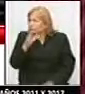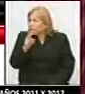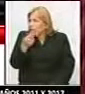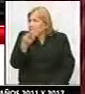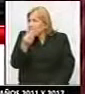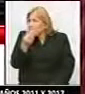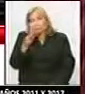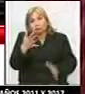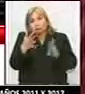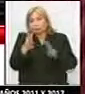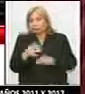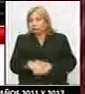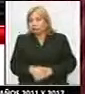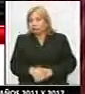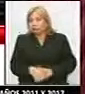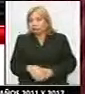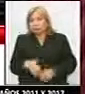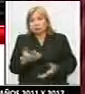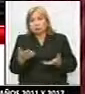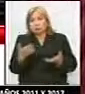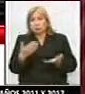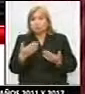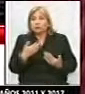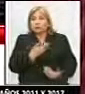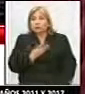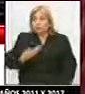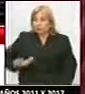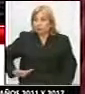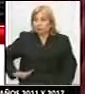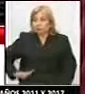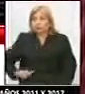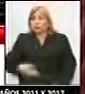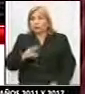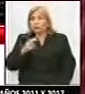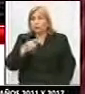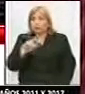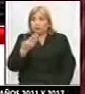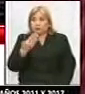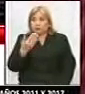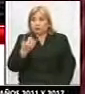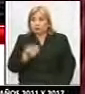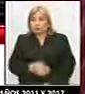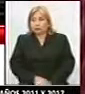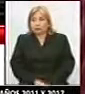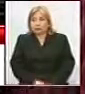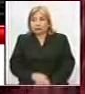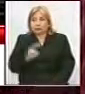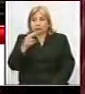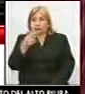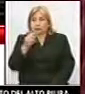uh-huh, y posteriormente reelecto como gobernador del 2015 al 18.